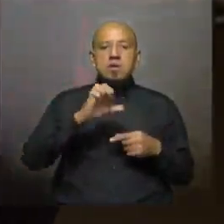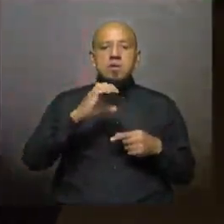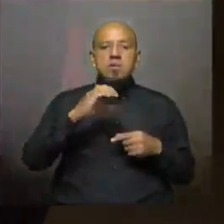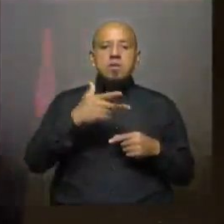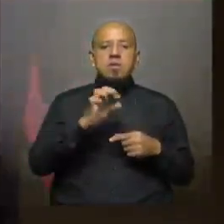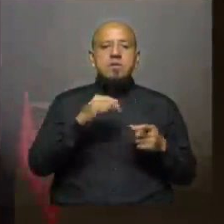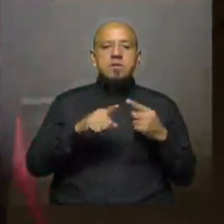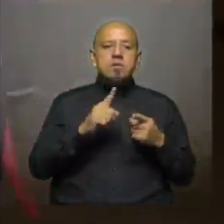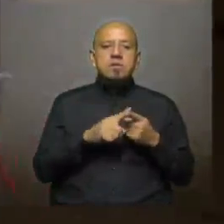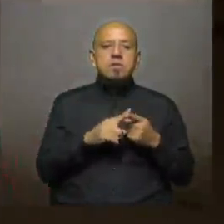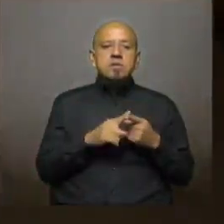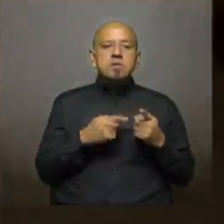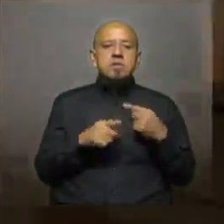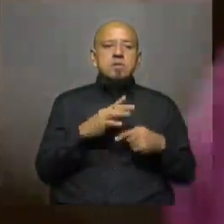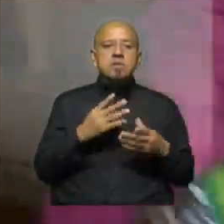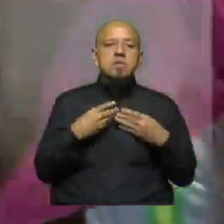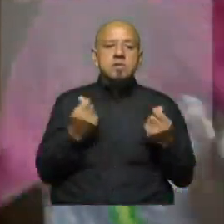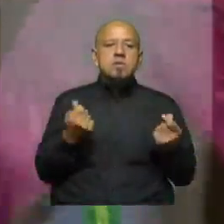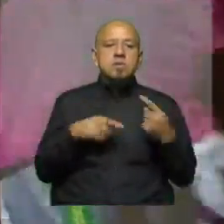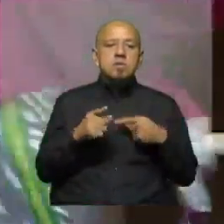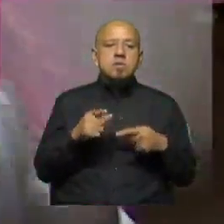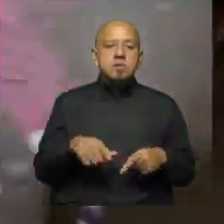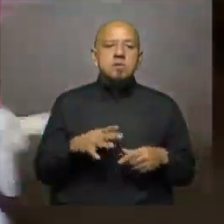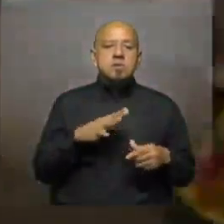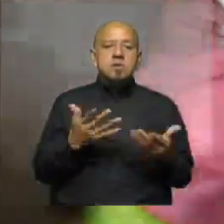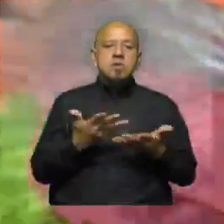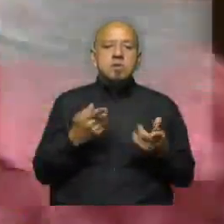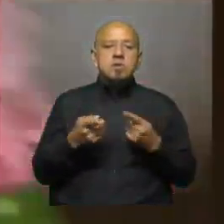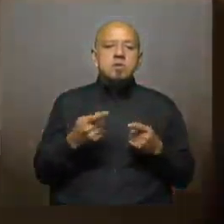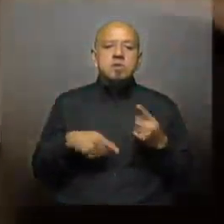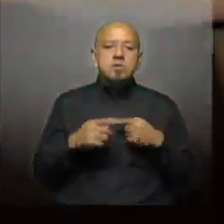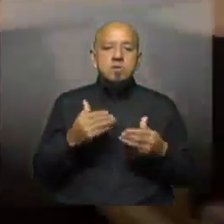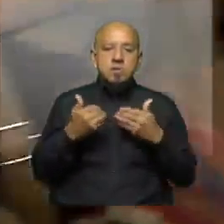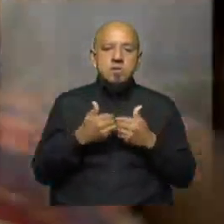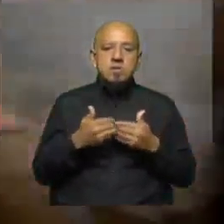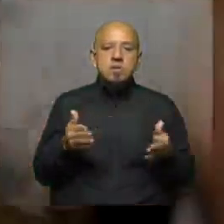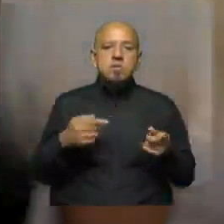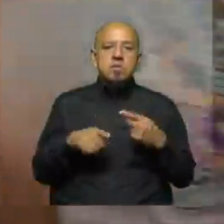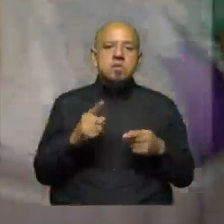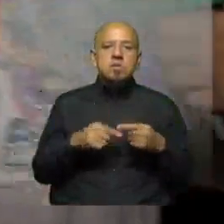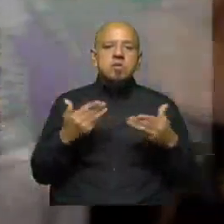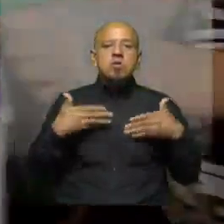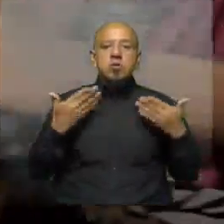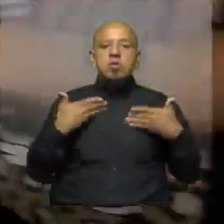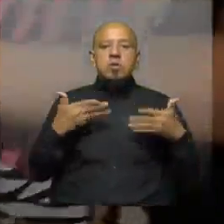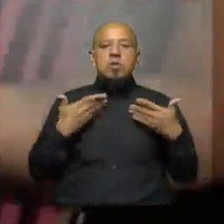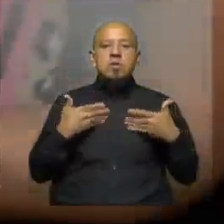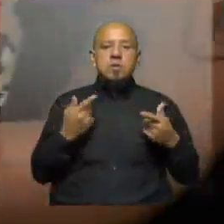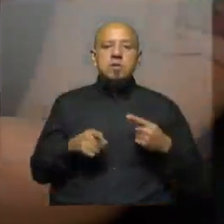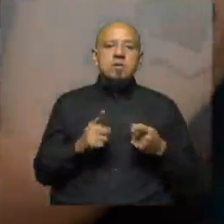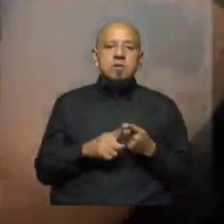contame. ¿Cómo te sentís con este corso que se viene divino? Está empezando recién. Divino, re contenta, re